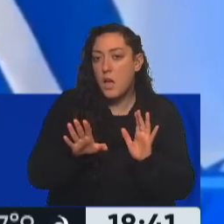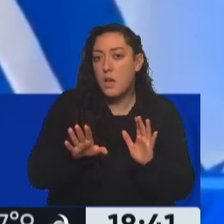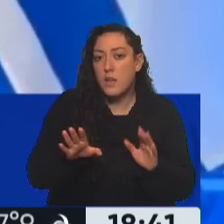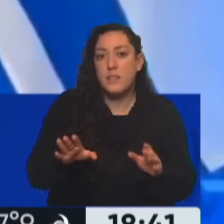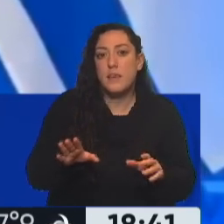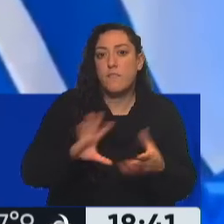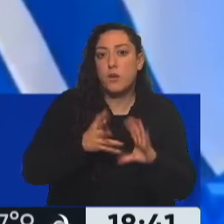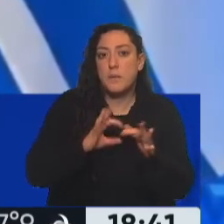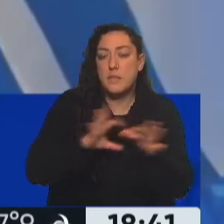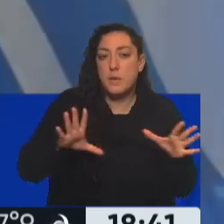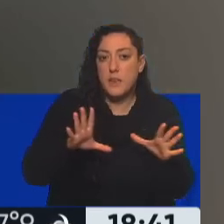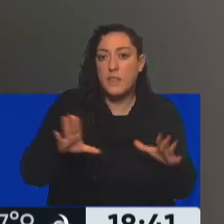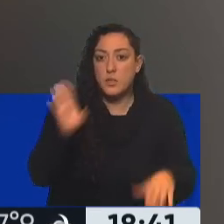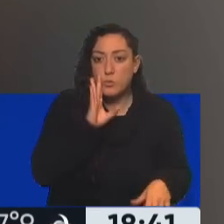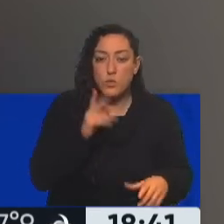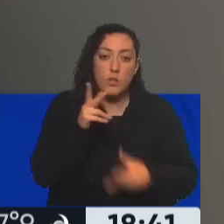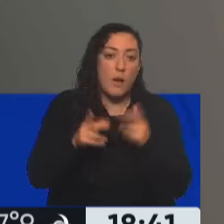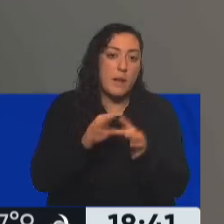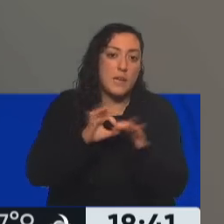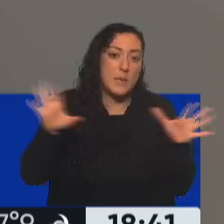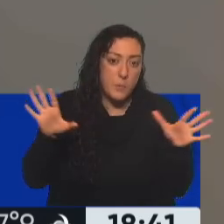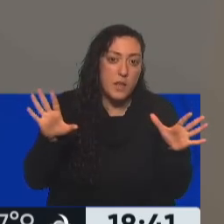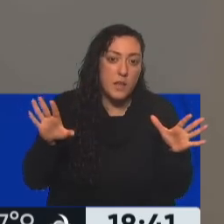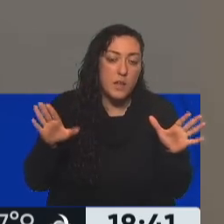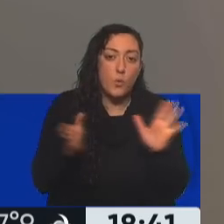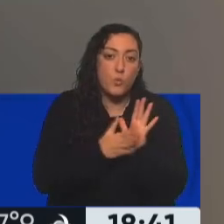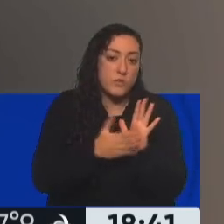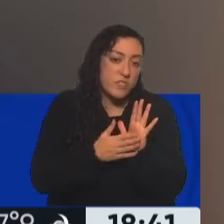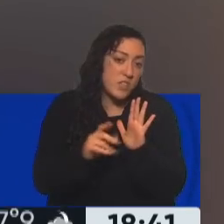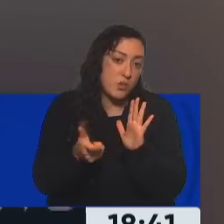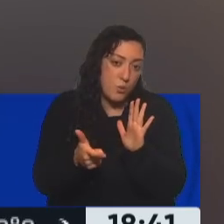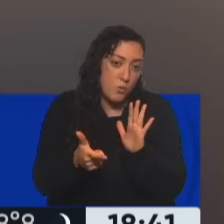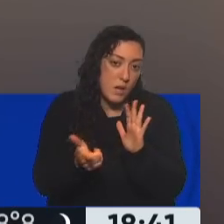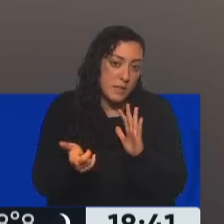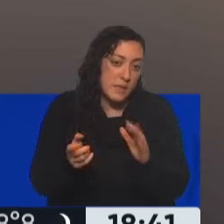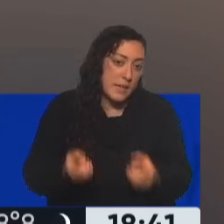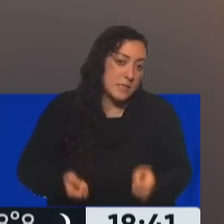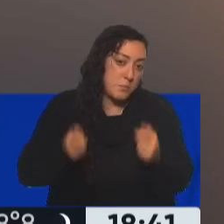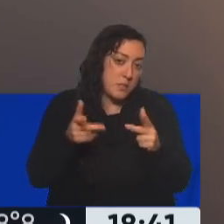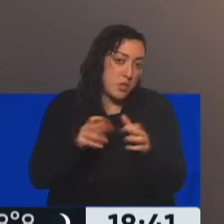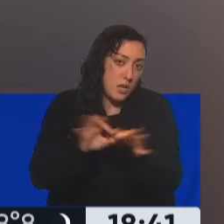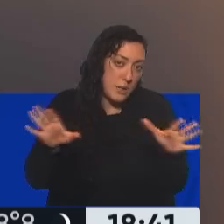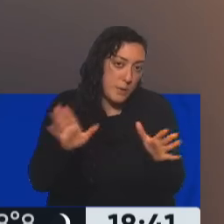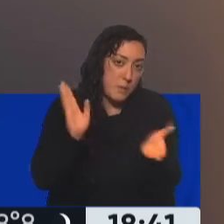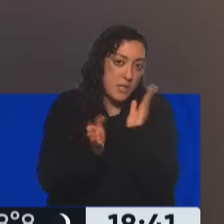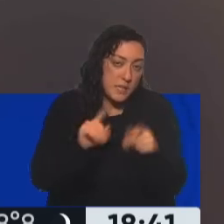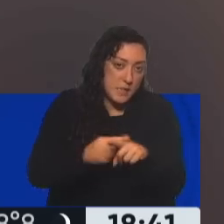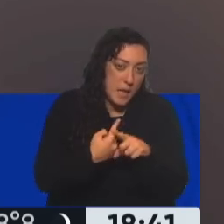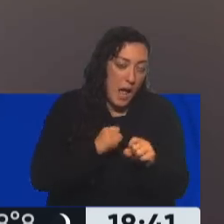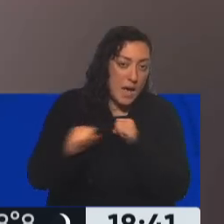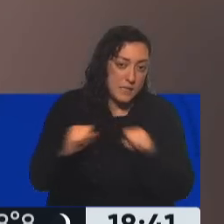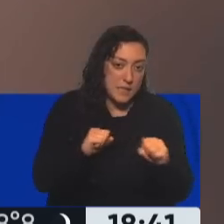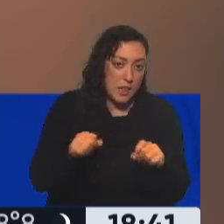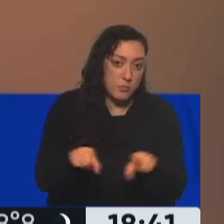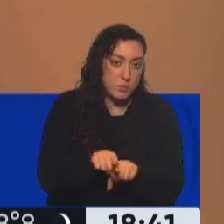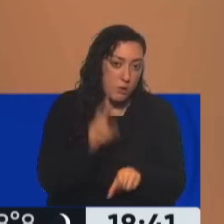democracia estadounidense, que bueno, en este caso no hay ninguna justificación desde la perspectiva de libertad de expresión para la violencia política, un atentado terrorista como el que